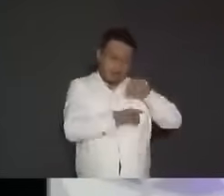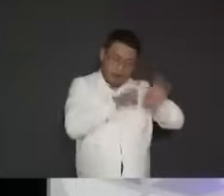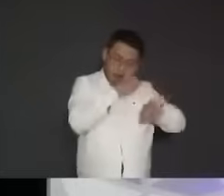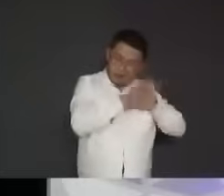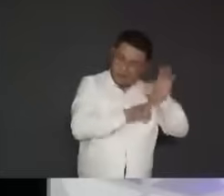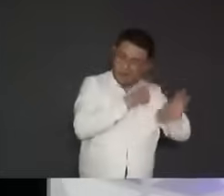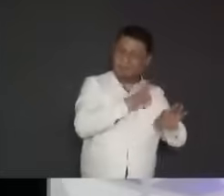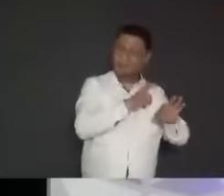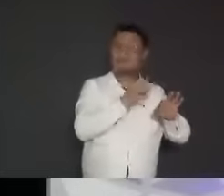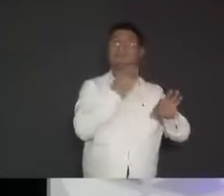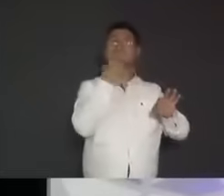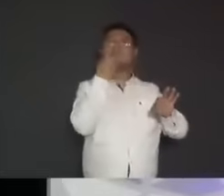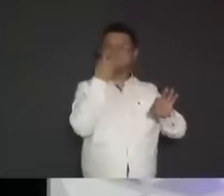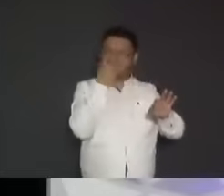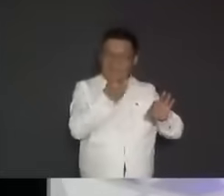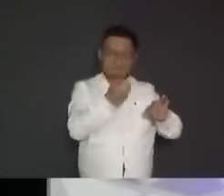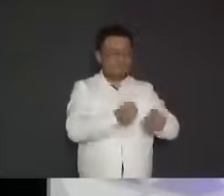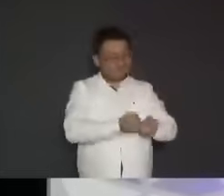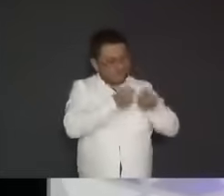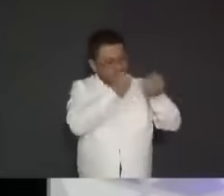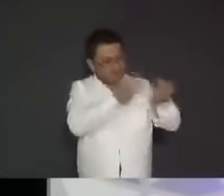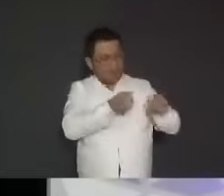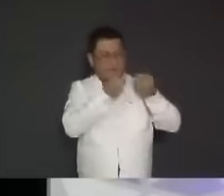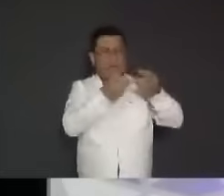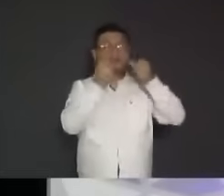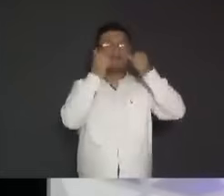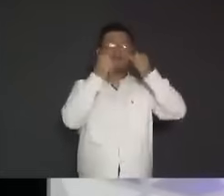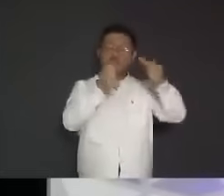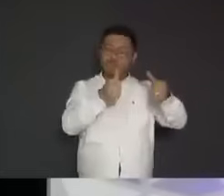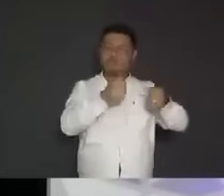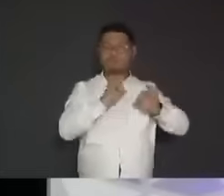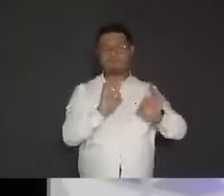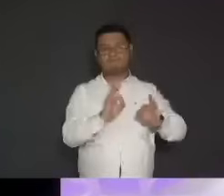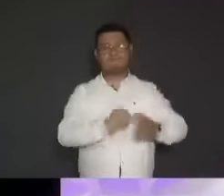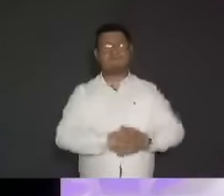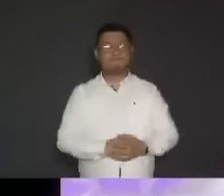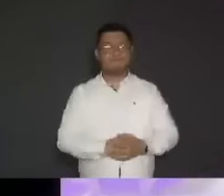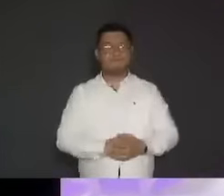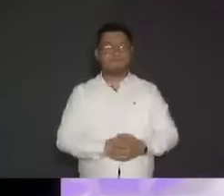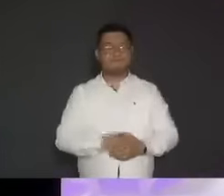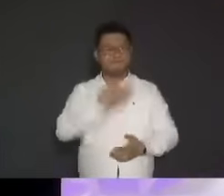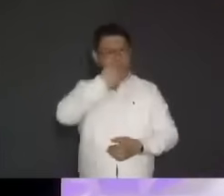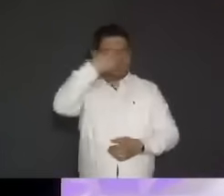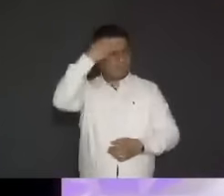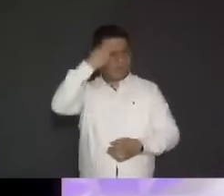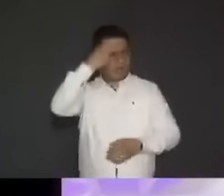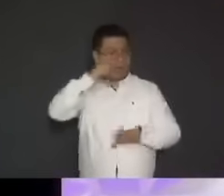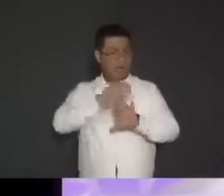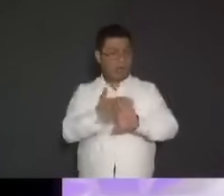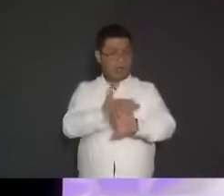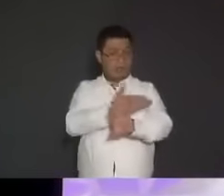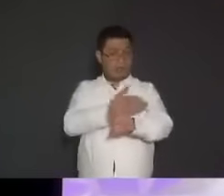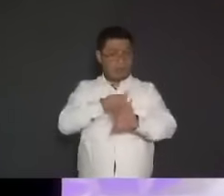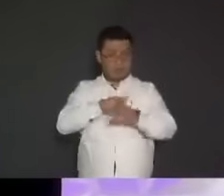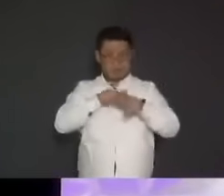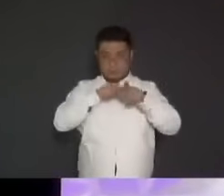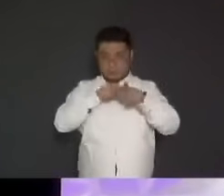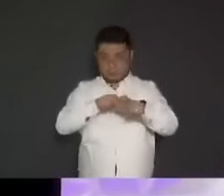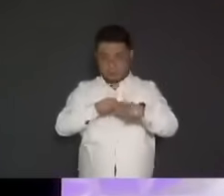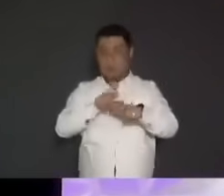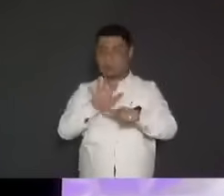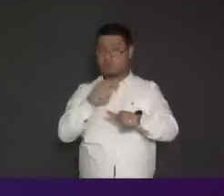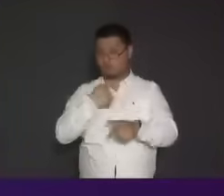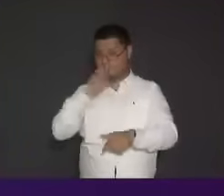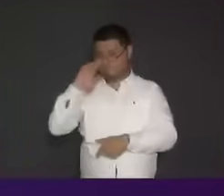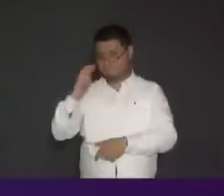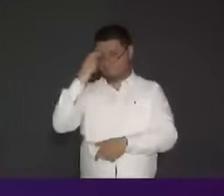crónicas. Eso es darle más a Yucatán, eso es visión de futuro. Candidatos, antes de continuar, les recordamos que la bolsa de tiempo acumulada que tienen